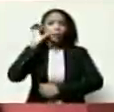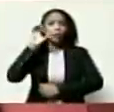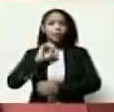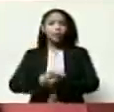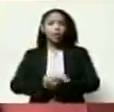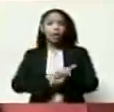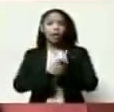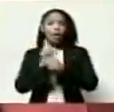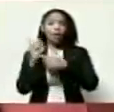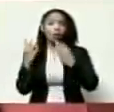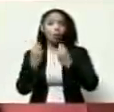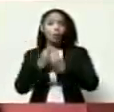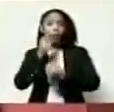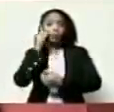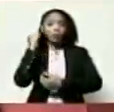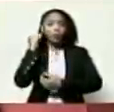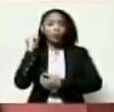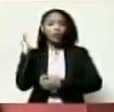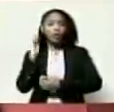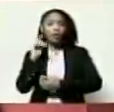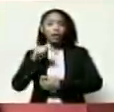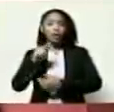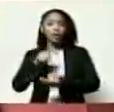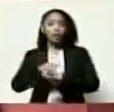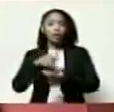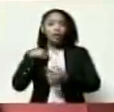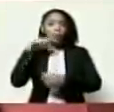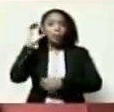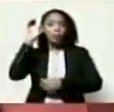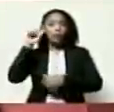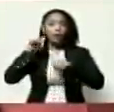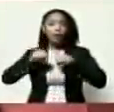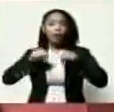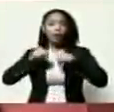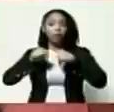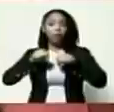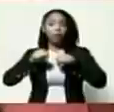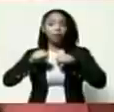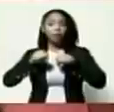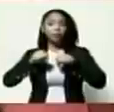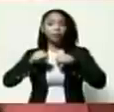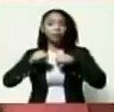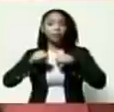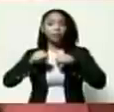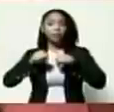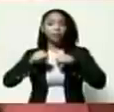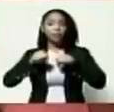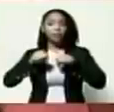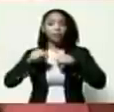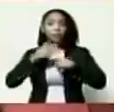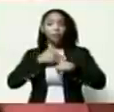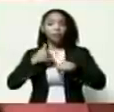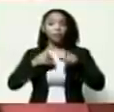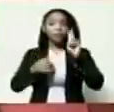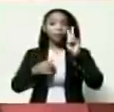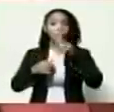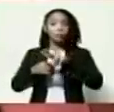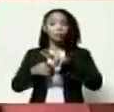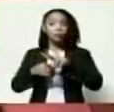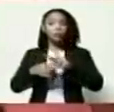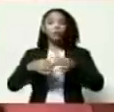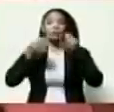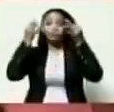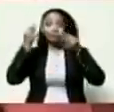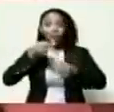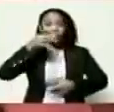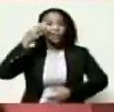Estos compañeros y compañeras venían a nuestra patria y desde aquí podían ver exactamente la realidad de